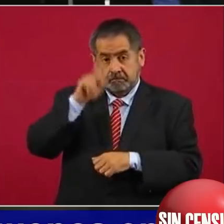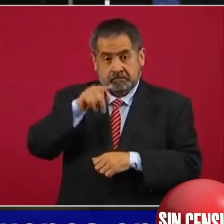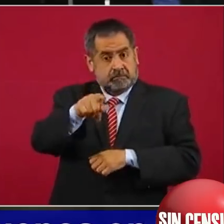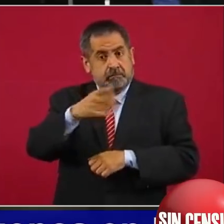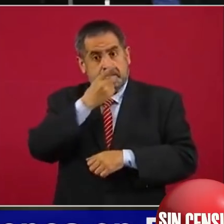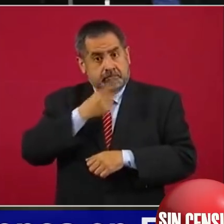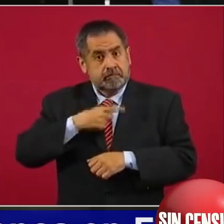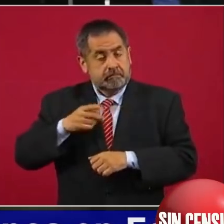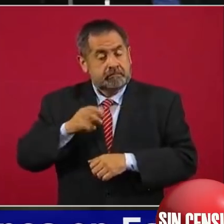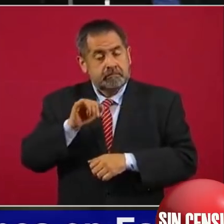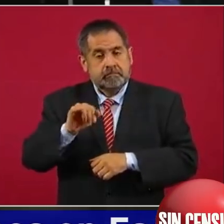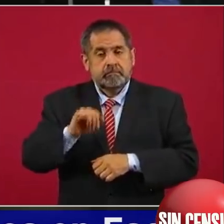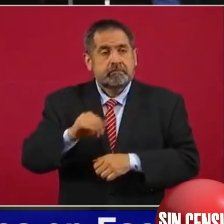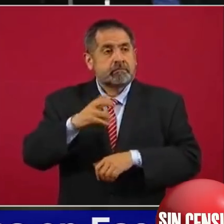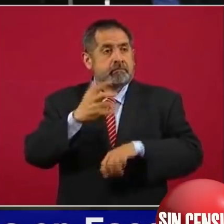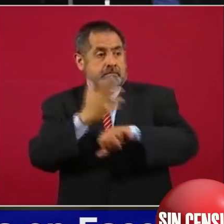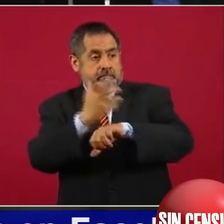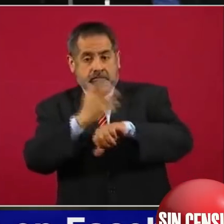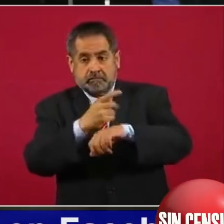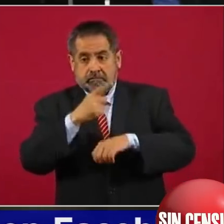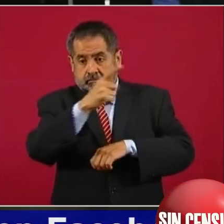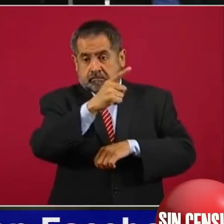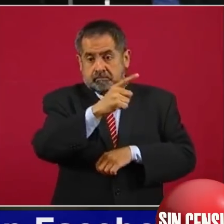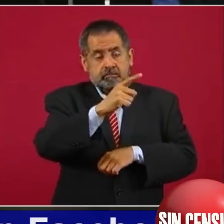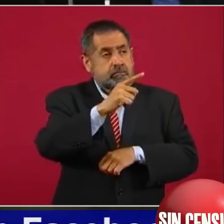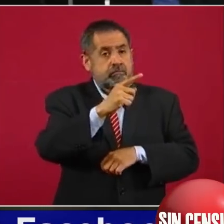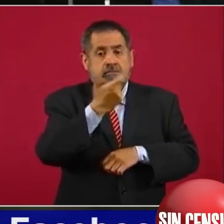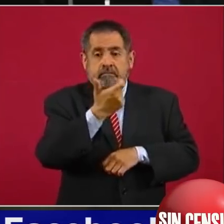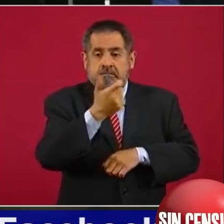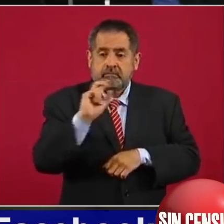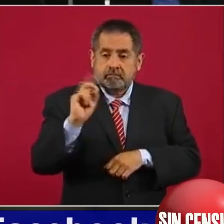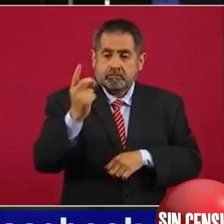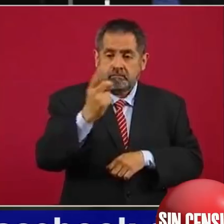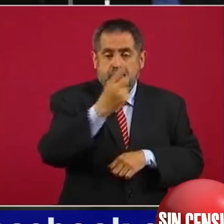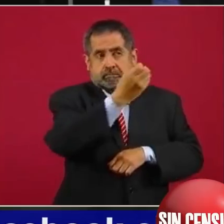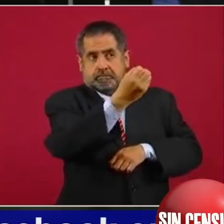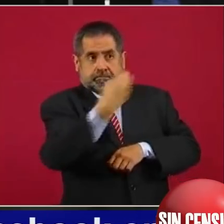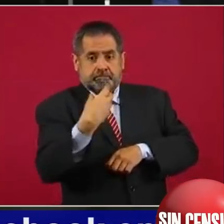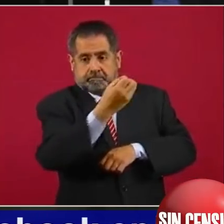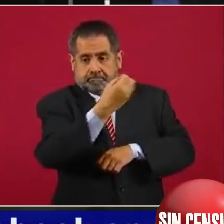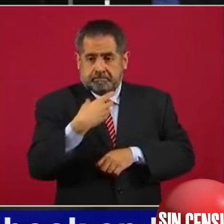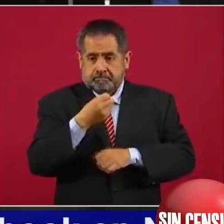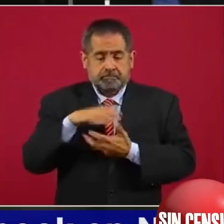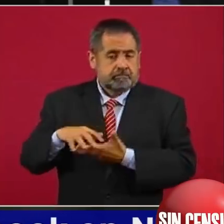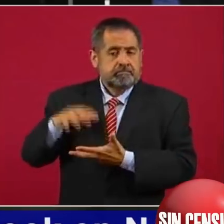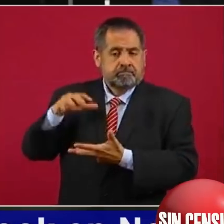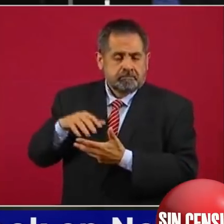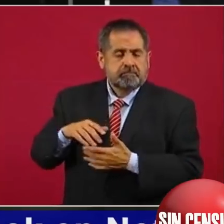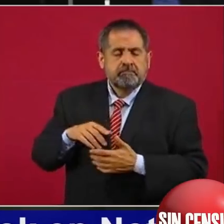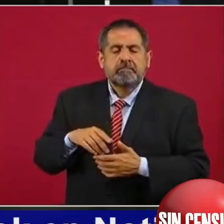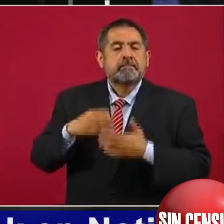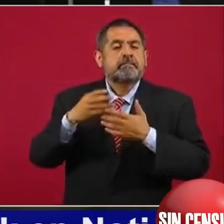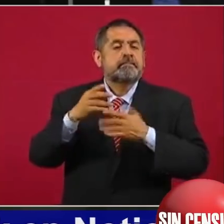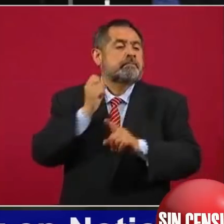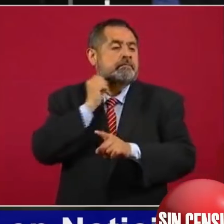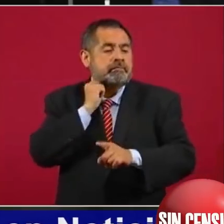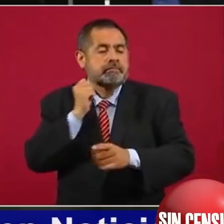Nacional, las remesas de los paisanos que llegan a México, pero esta reforma pues no pasó, quedó ahí